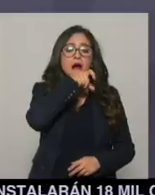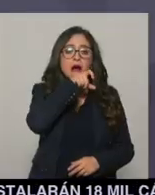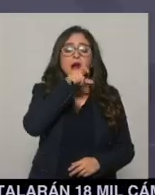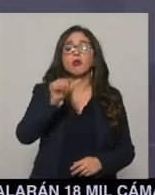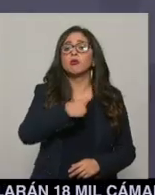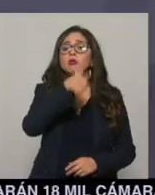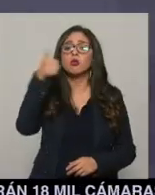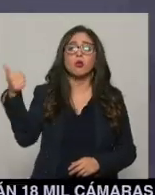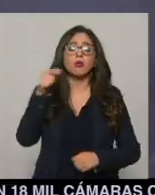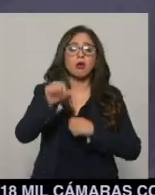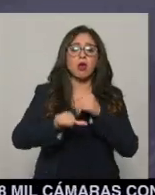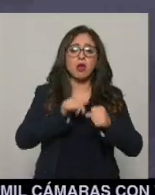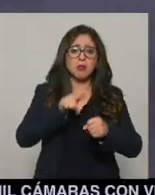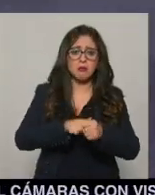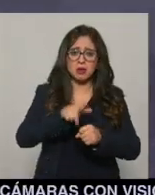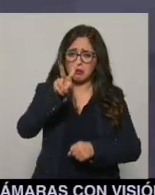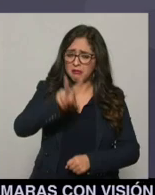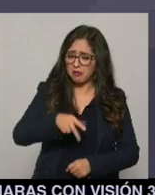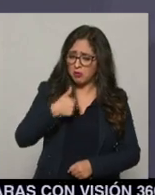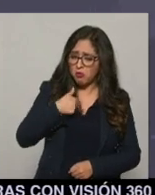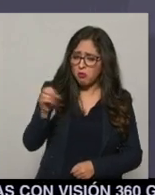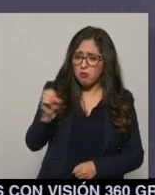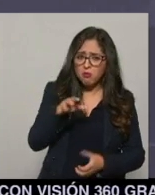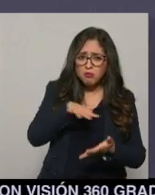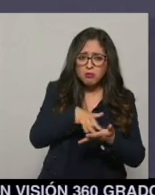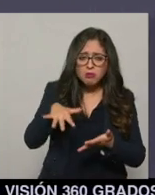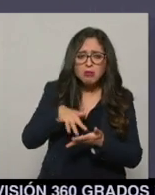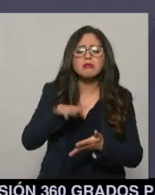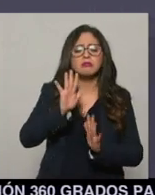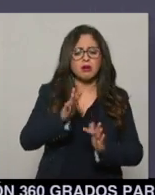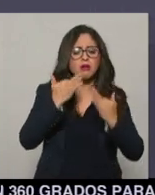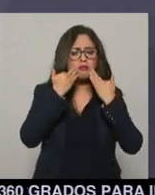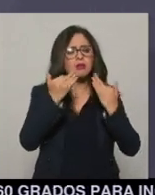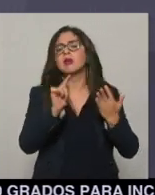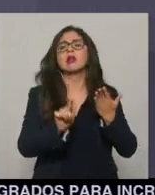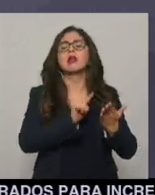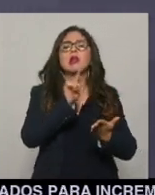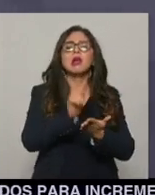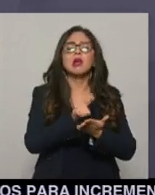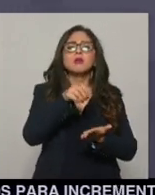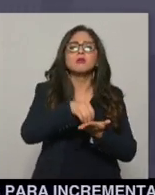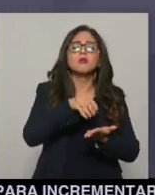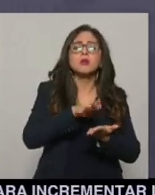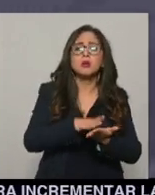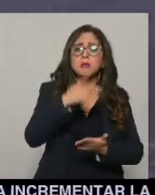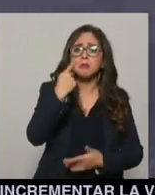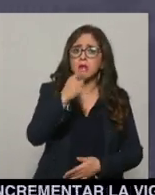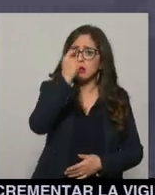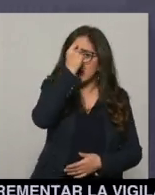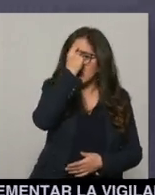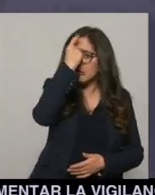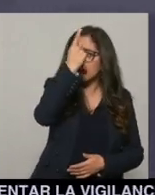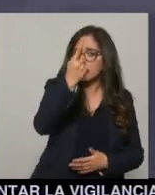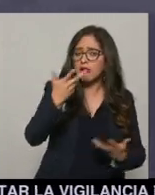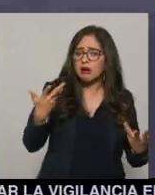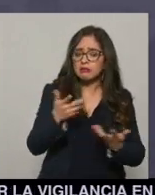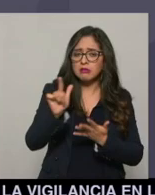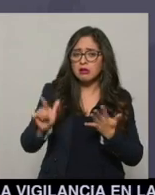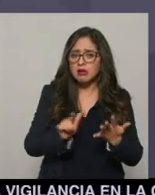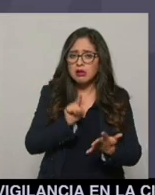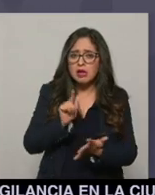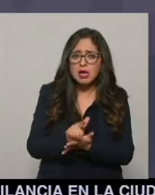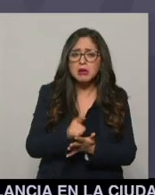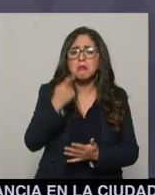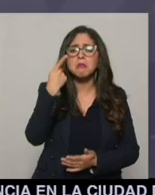este apartado, había leído la ley y finalmente el dictamen o finalmente esta iniciativa de ley, y bueno, aparentemente